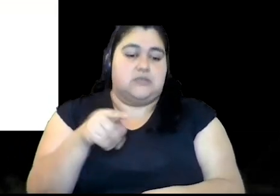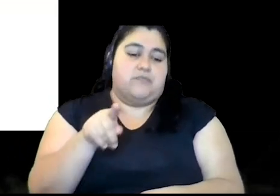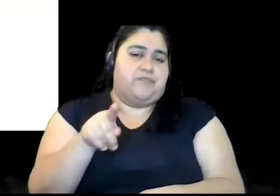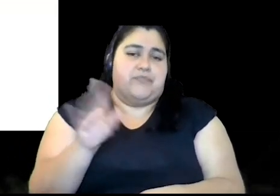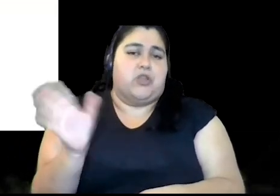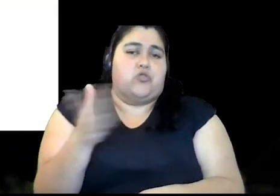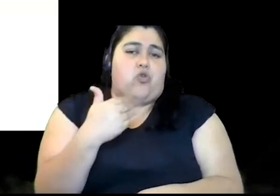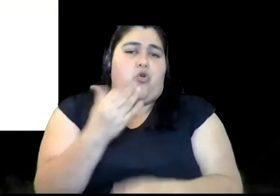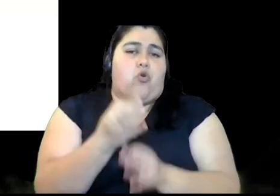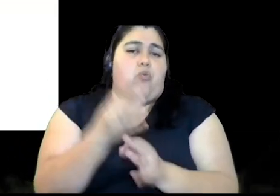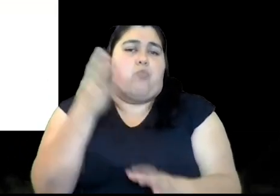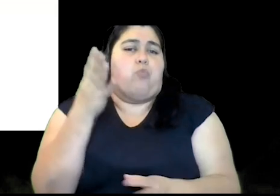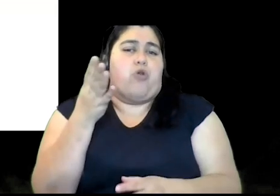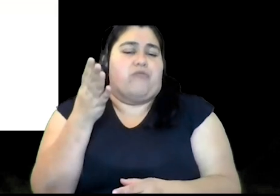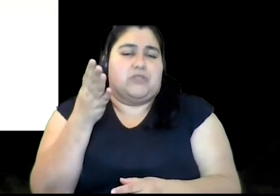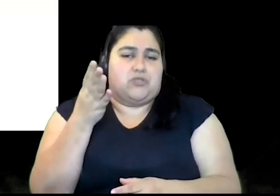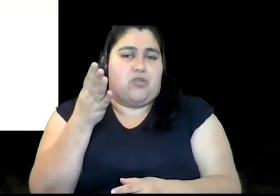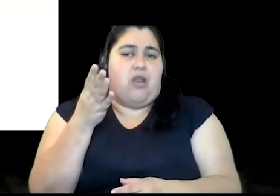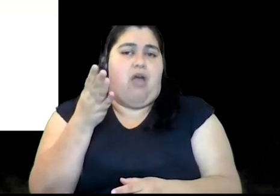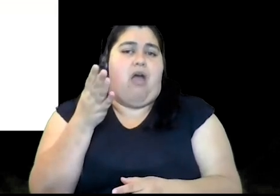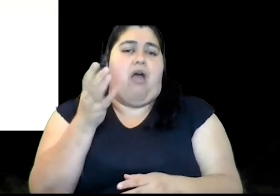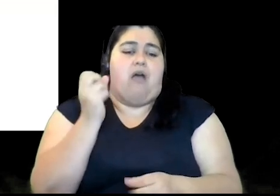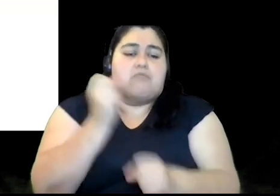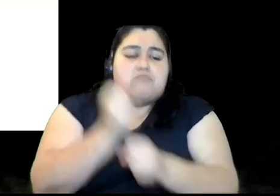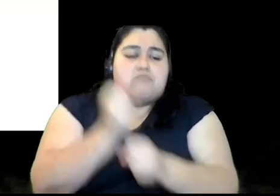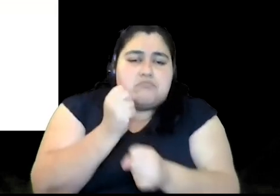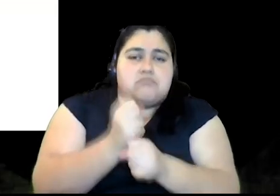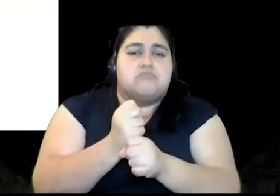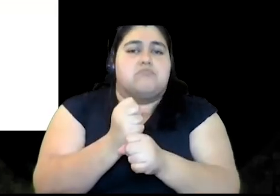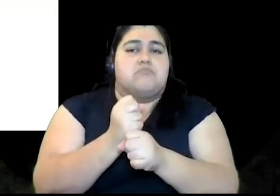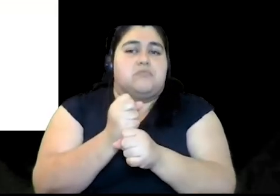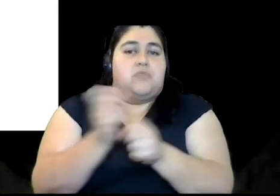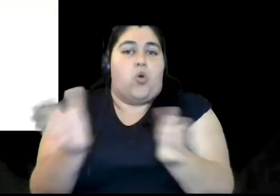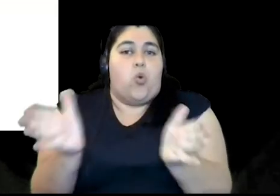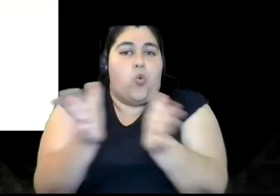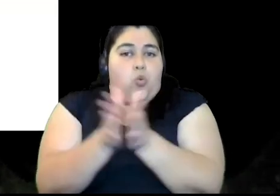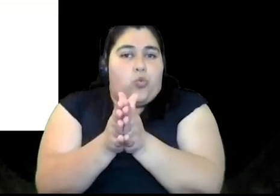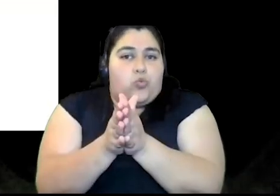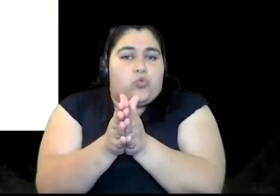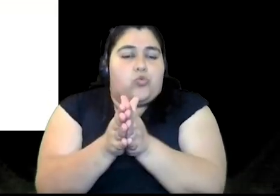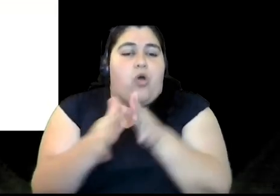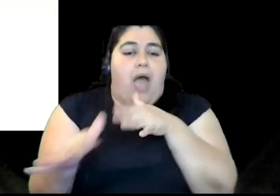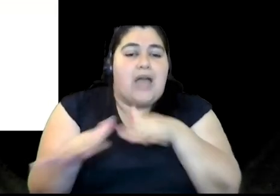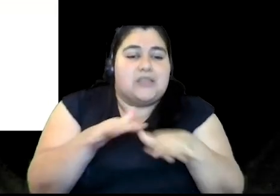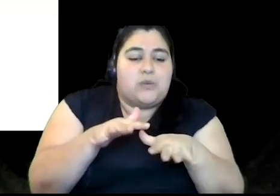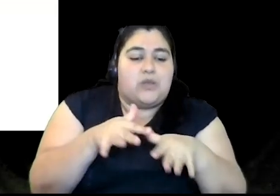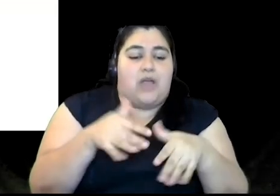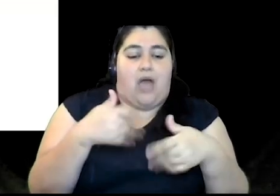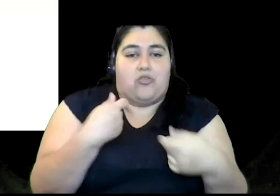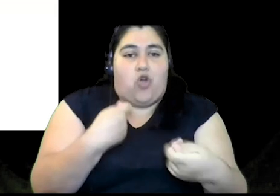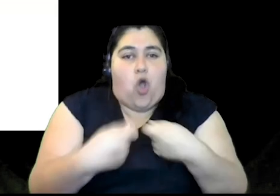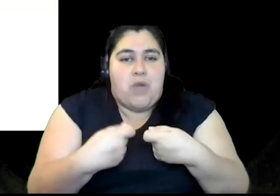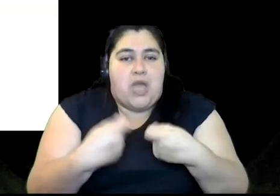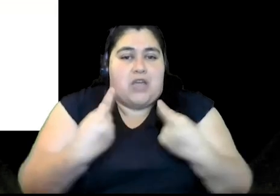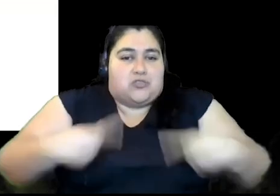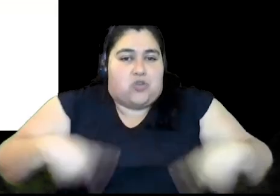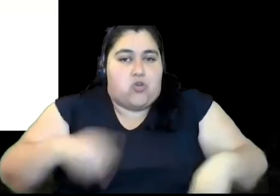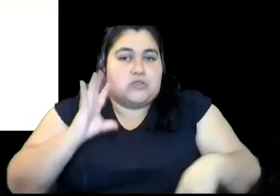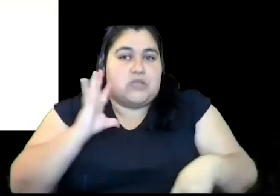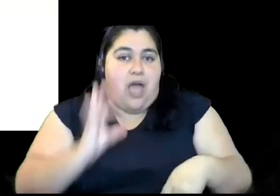todo profesional, todo oficio que se complemente con actividad comercial califica